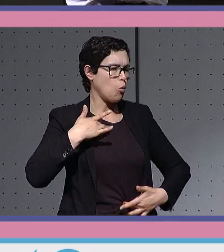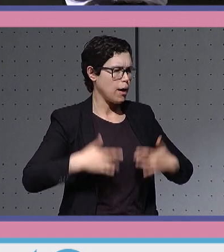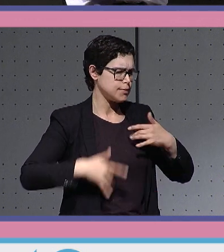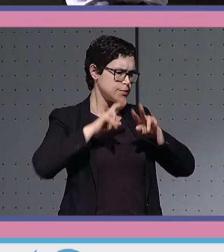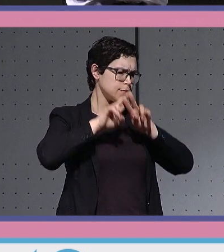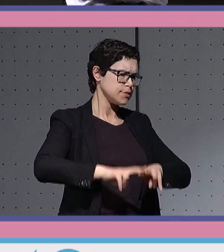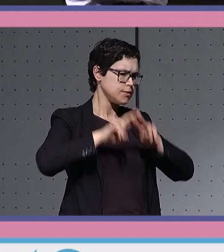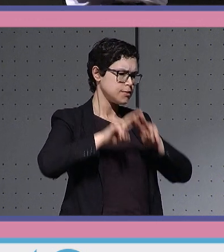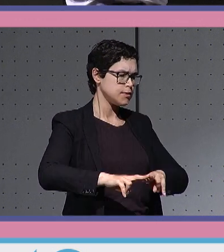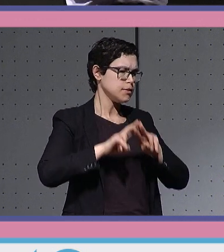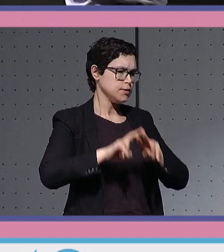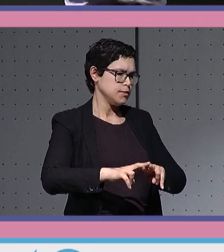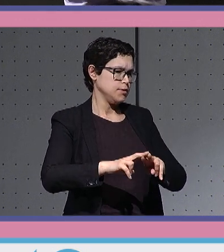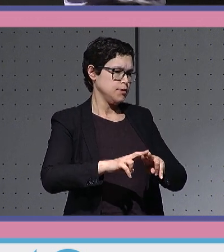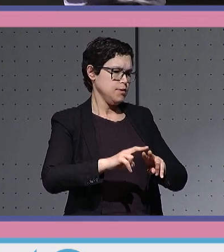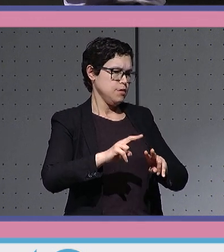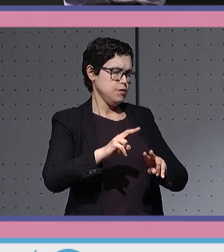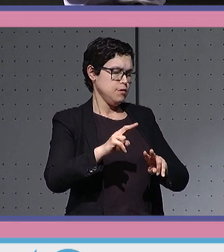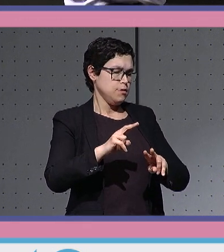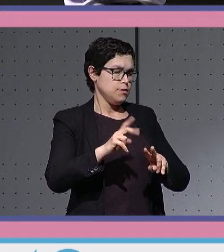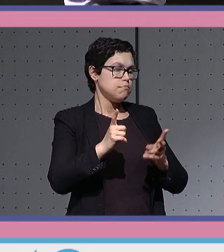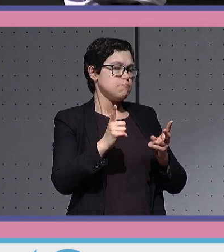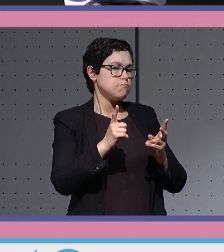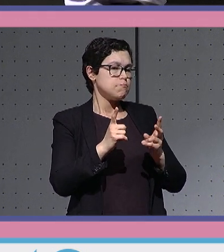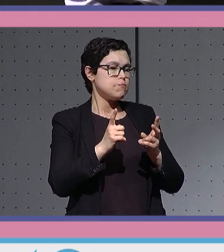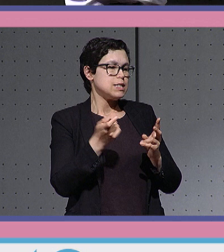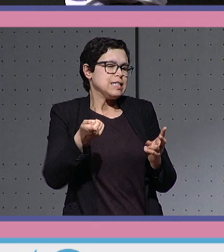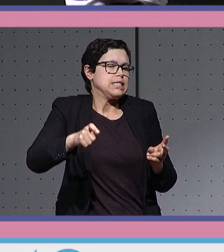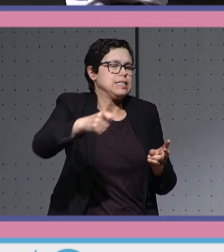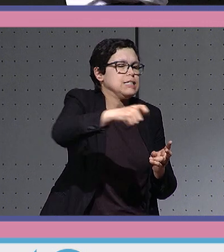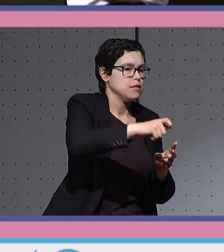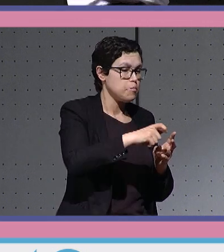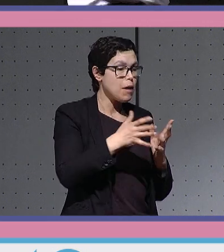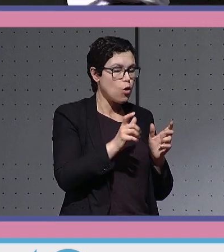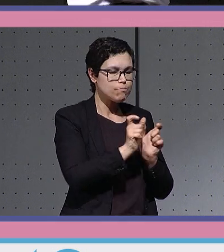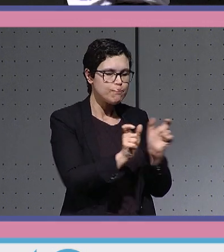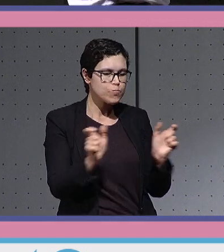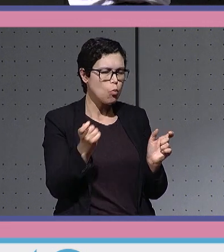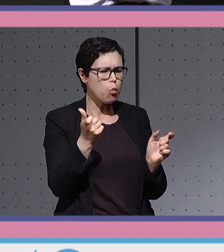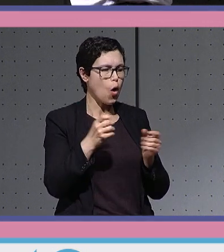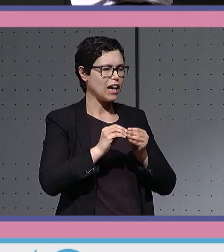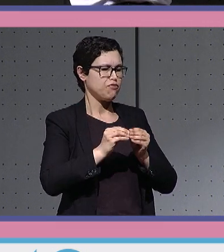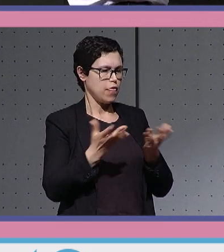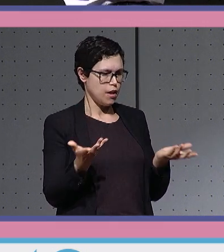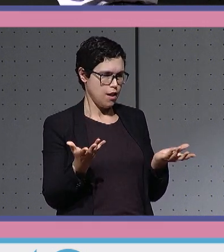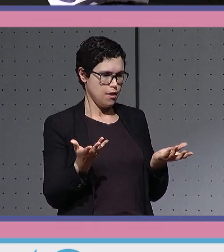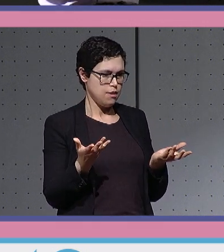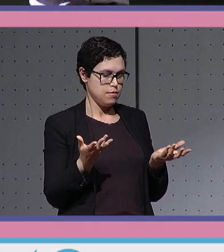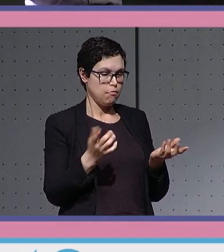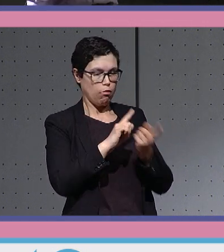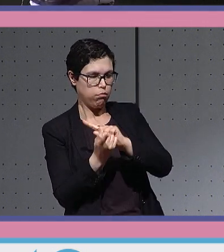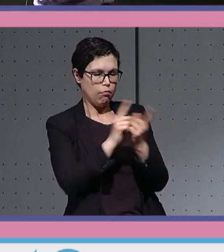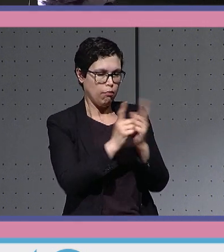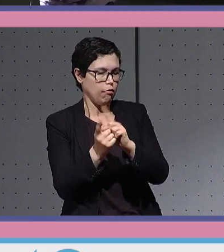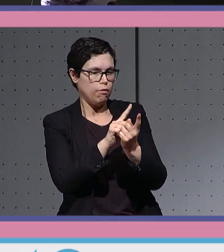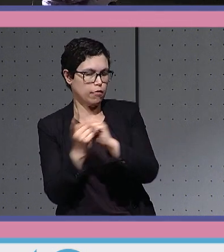tienen como un tratamiento un enfoque similar, pero no dejan de ser definiciones un poco artificiales y por eso cambiantes, y